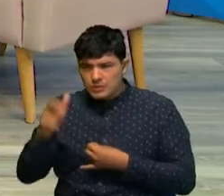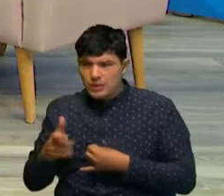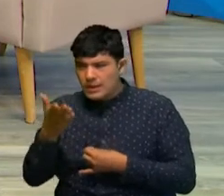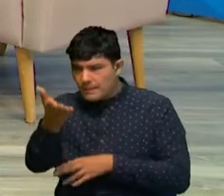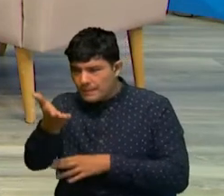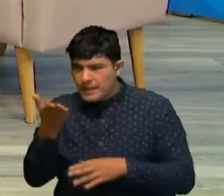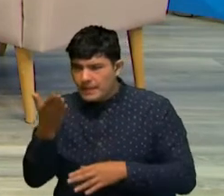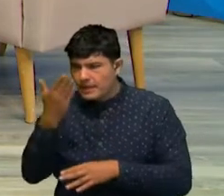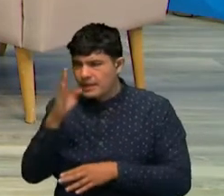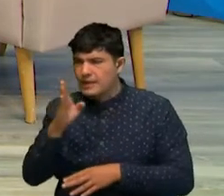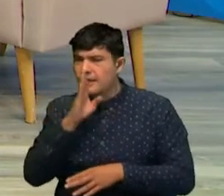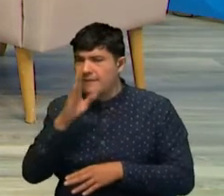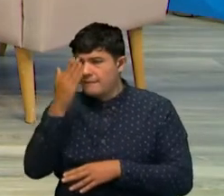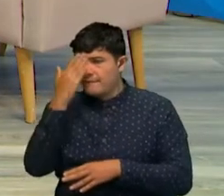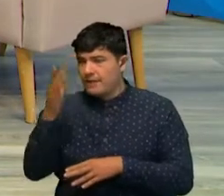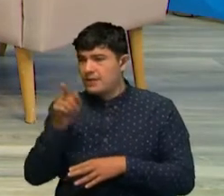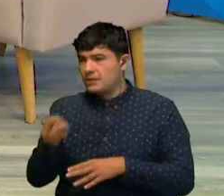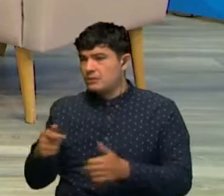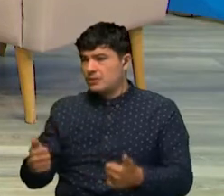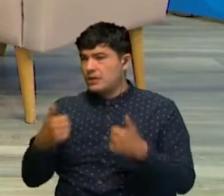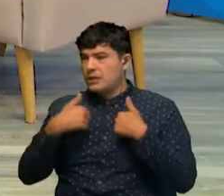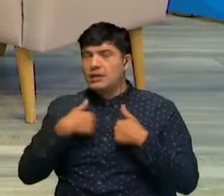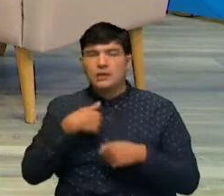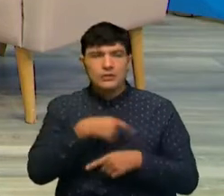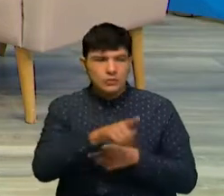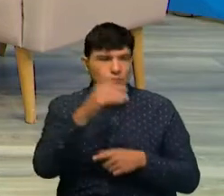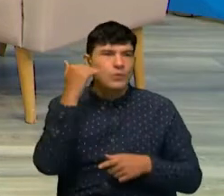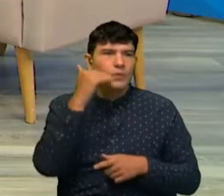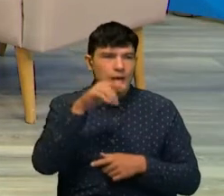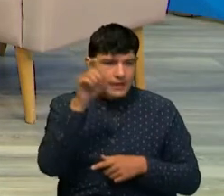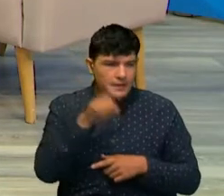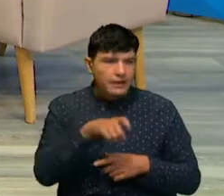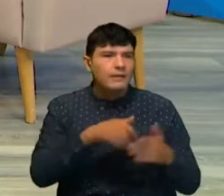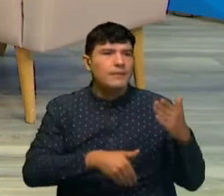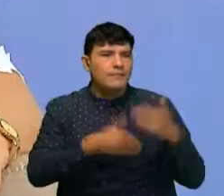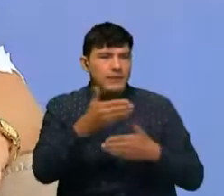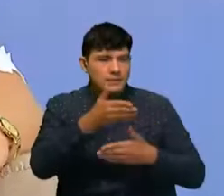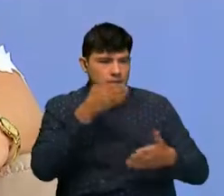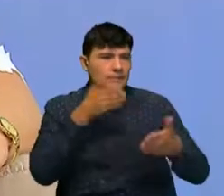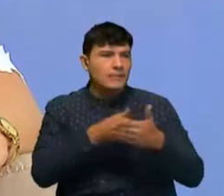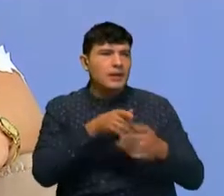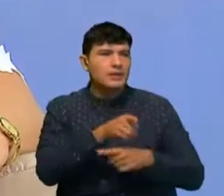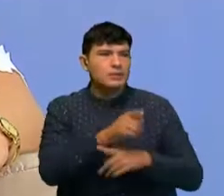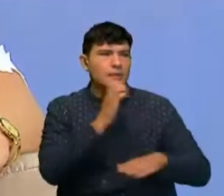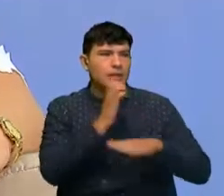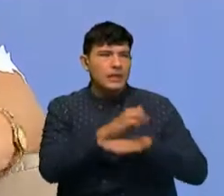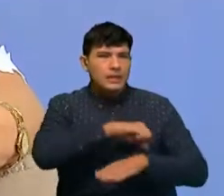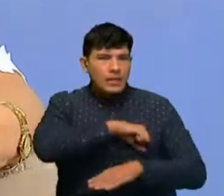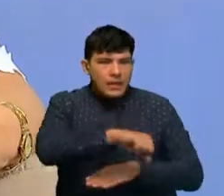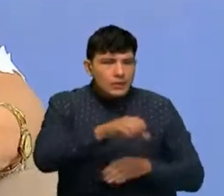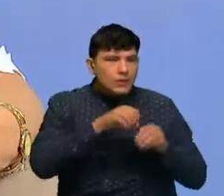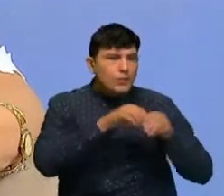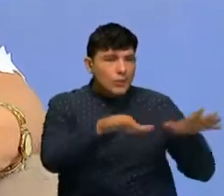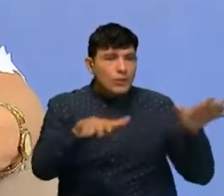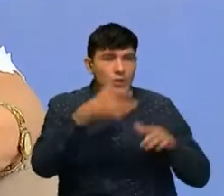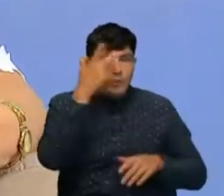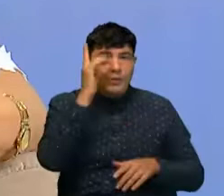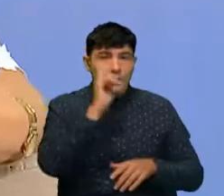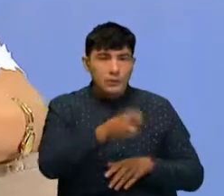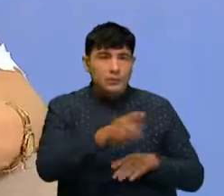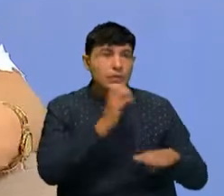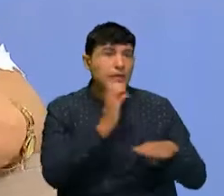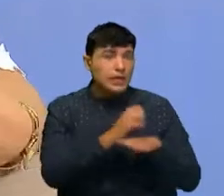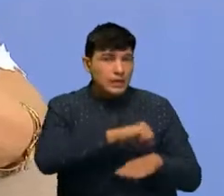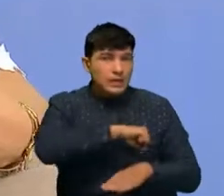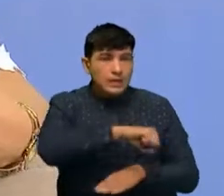Bienestar. Ella tiene que entrar a demanda, exacto, una entidad de derecho público, conoce el contencioso porque es una entidad de derecho público